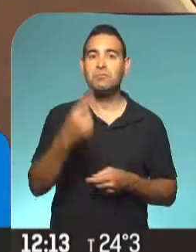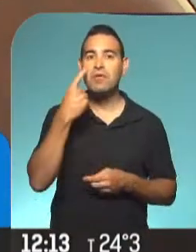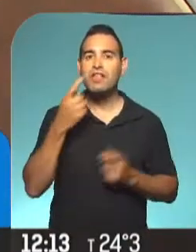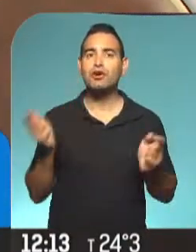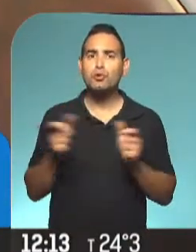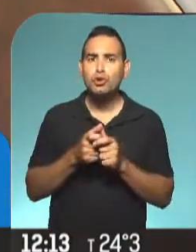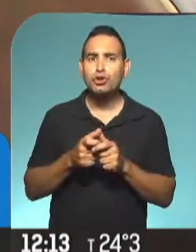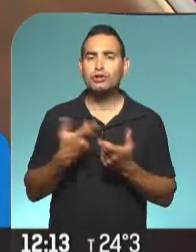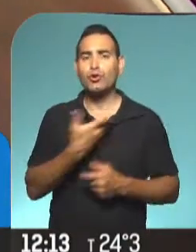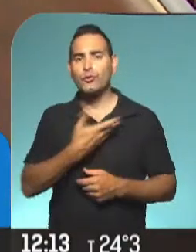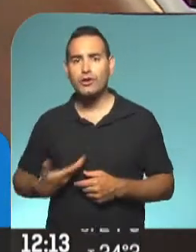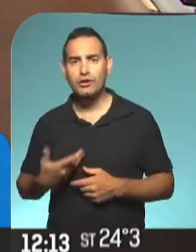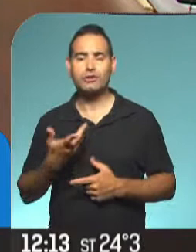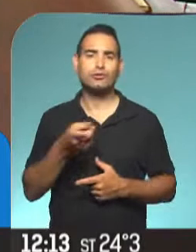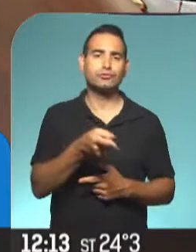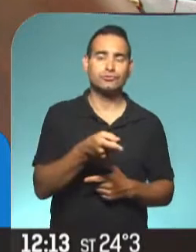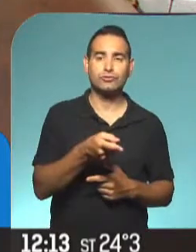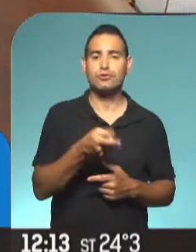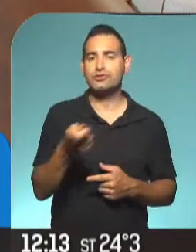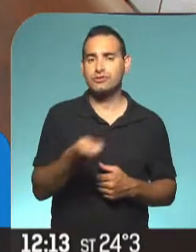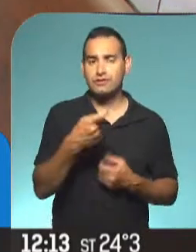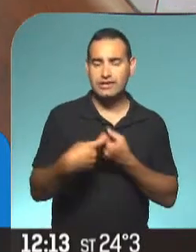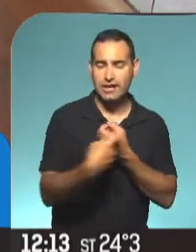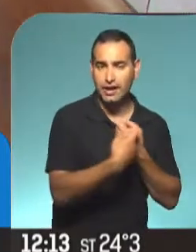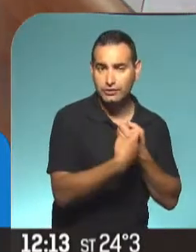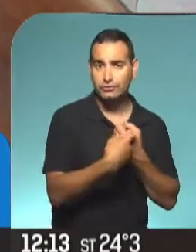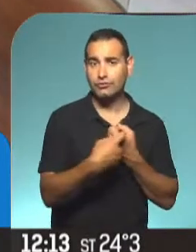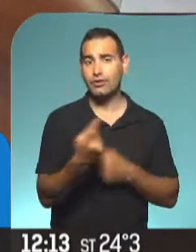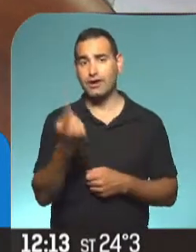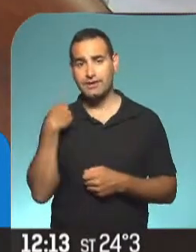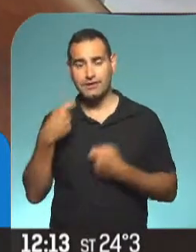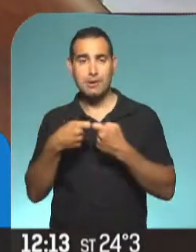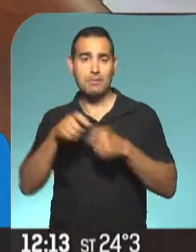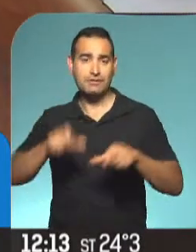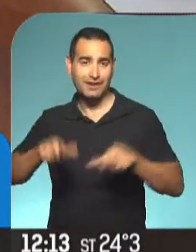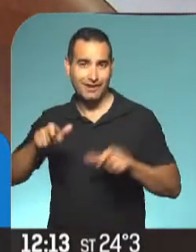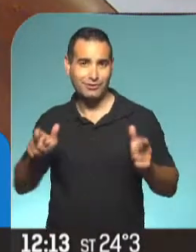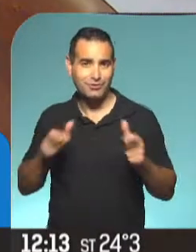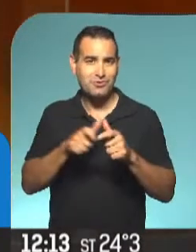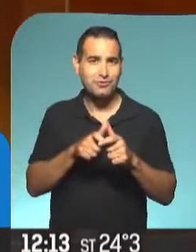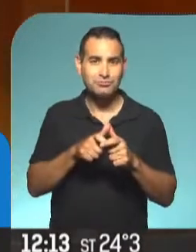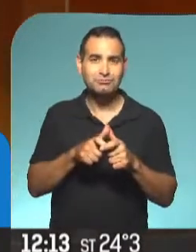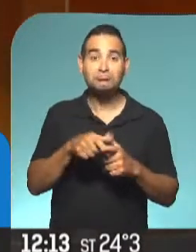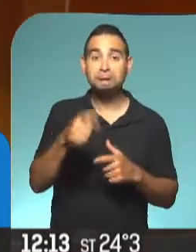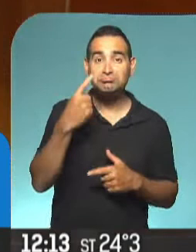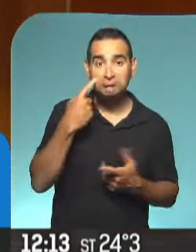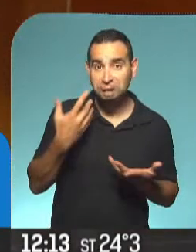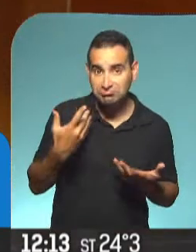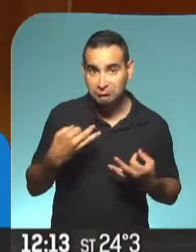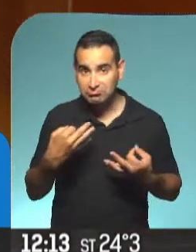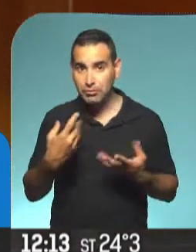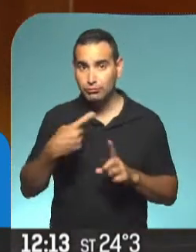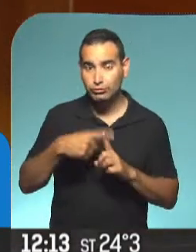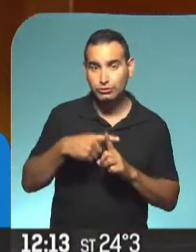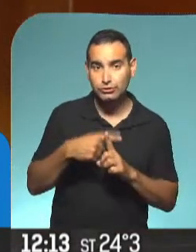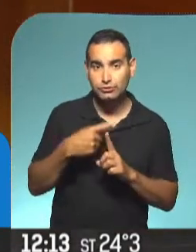encuentros, estos primeros encuentros, ¿no? Con sindicalistas primero, ayer con empresarios. ¿Te parece que esto dan una señal